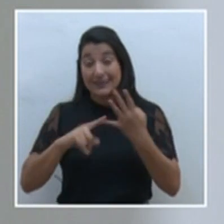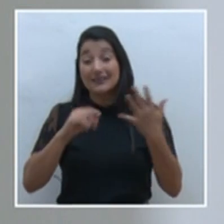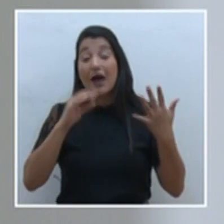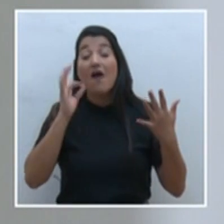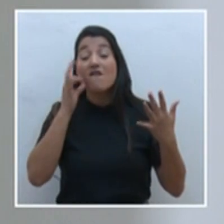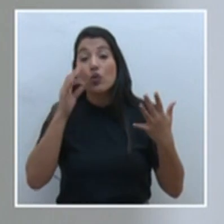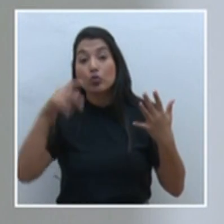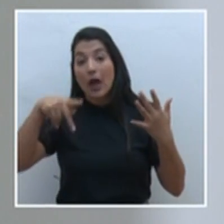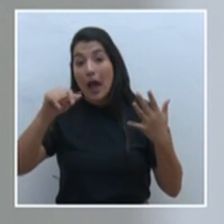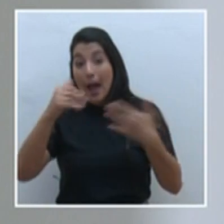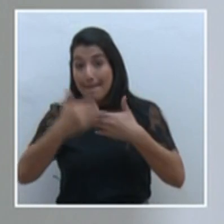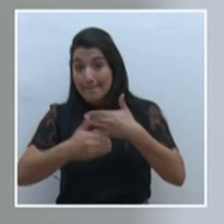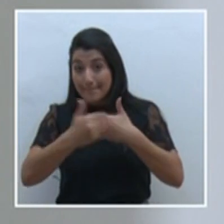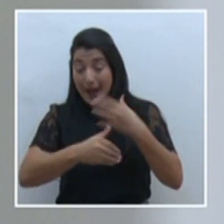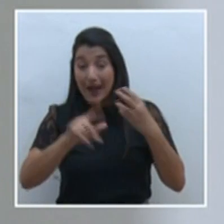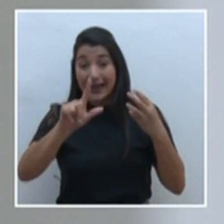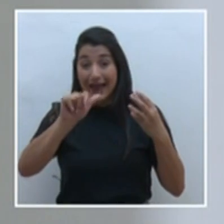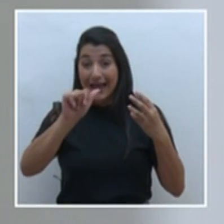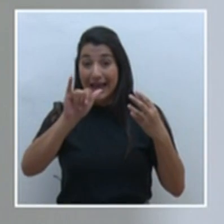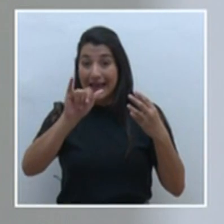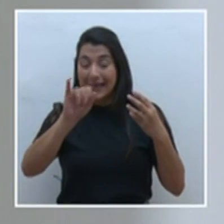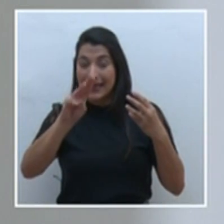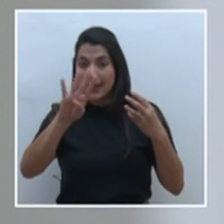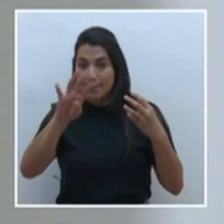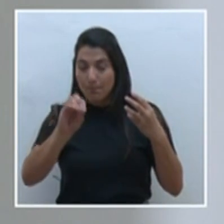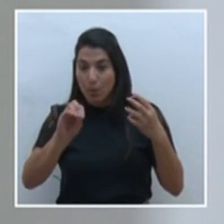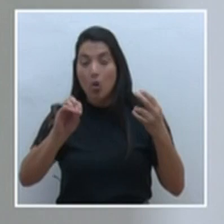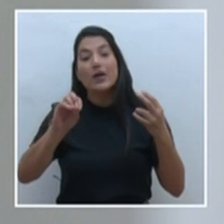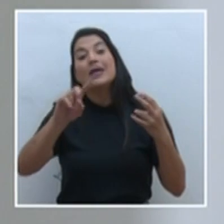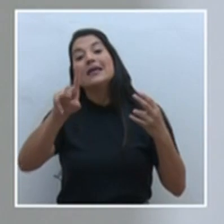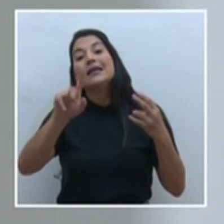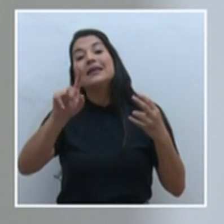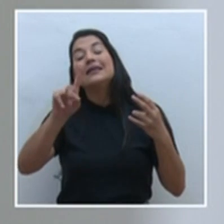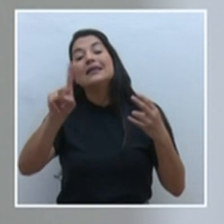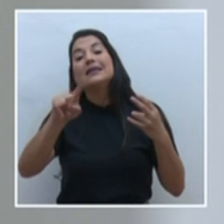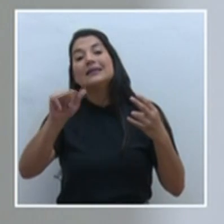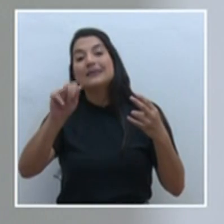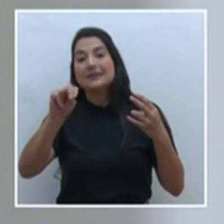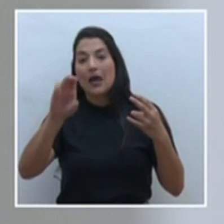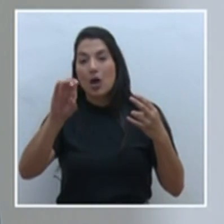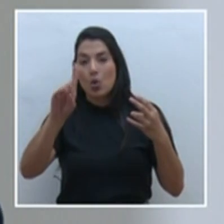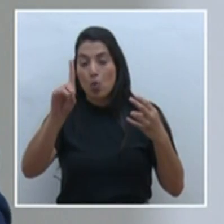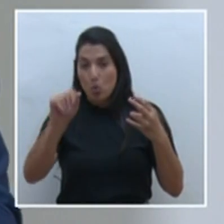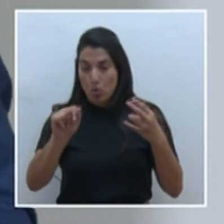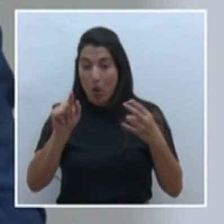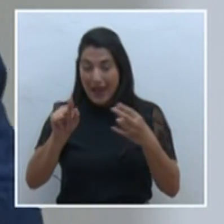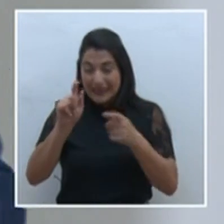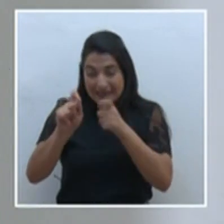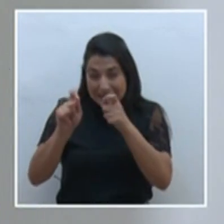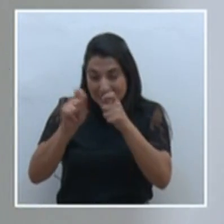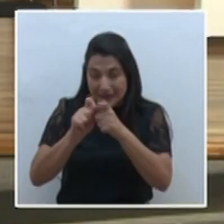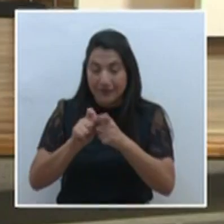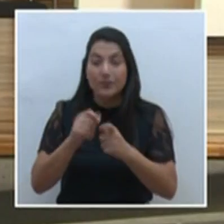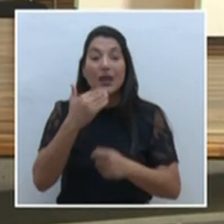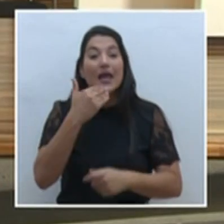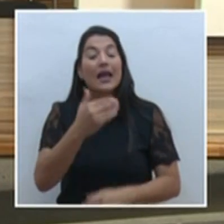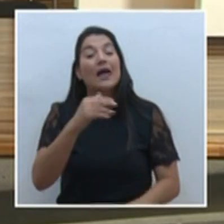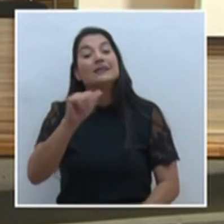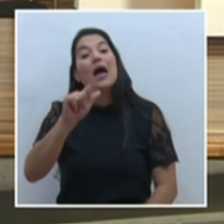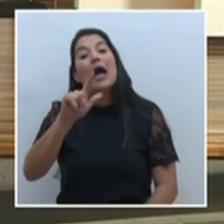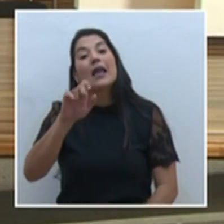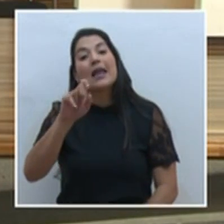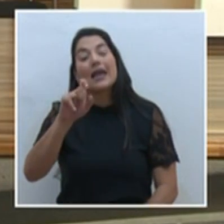y Zancudo, en el distrito de Ducarí, en el cantón de Guásimo. Muchas gracias, don